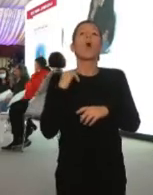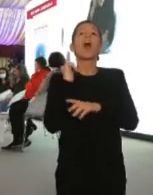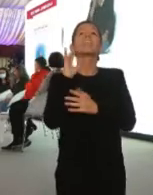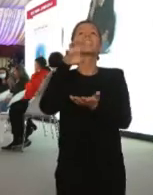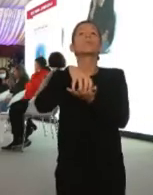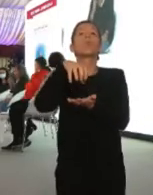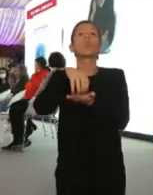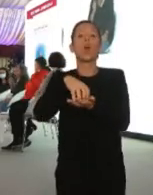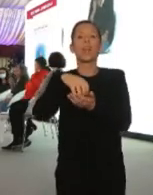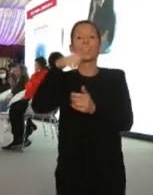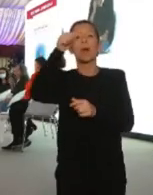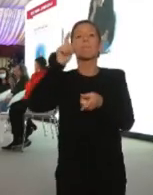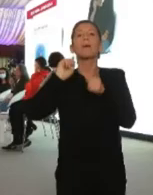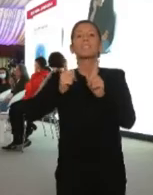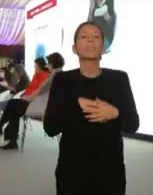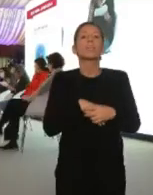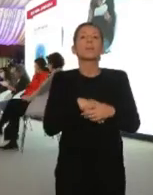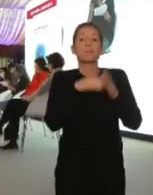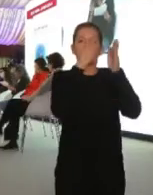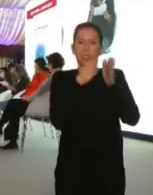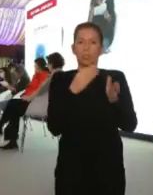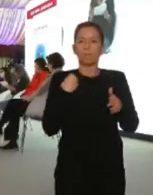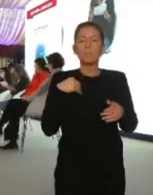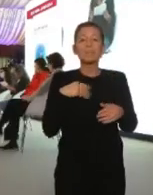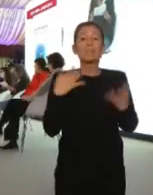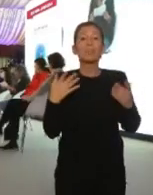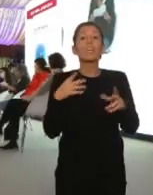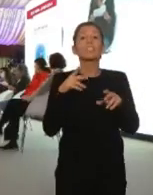siguen intactas en nuestra sociedad.